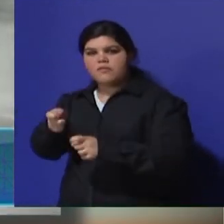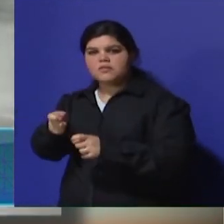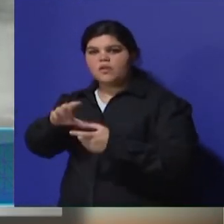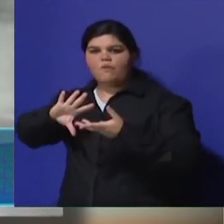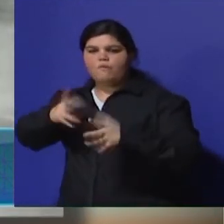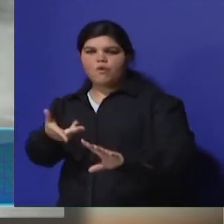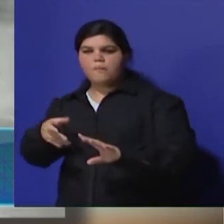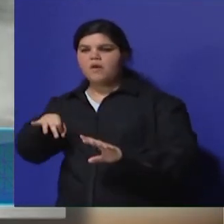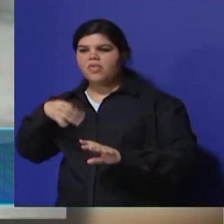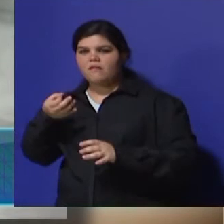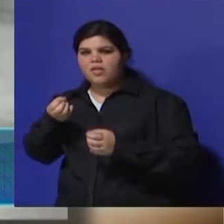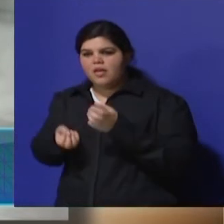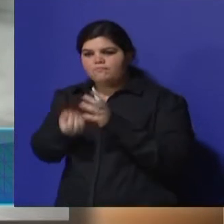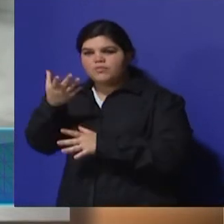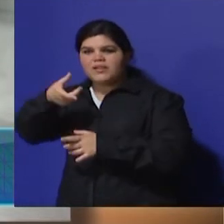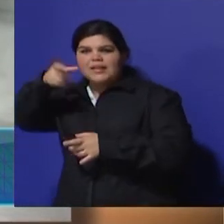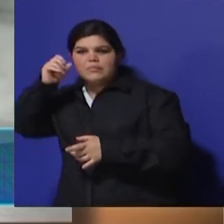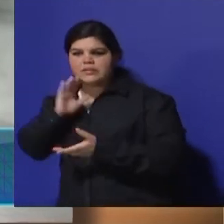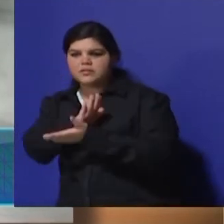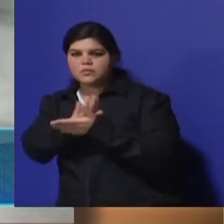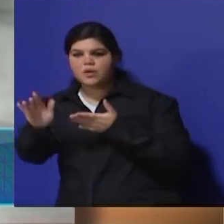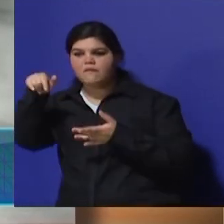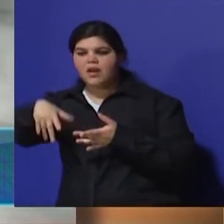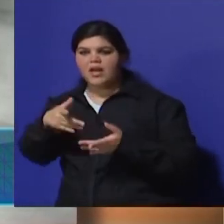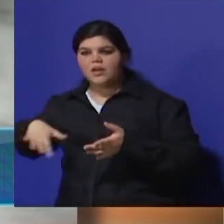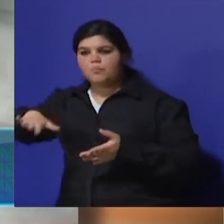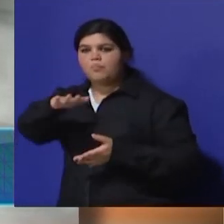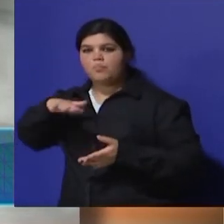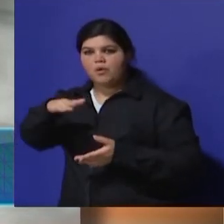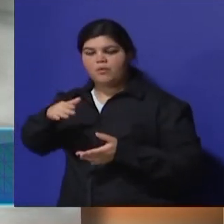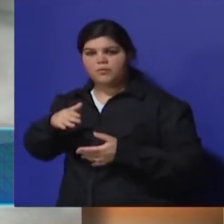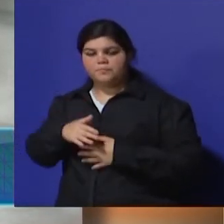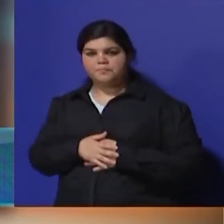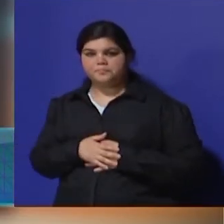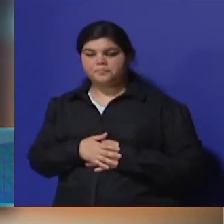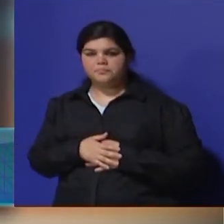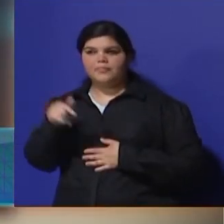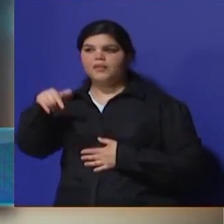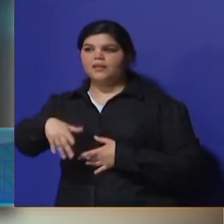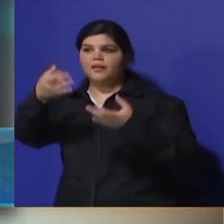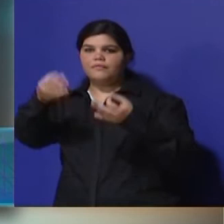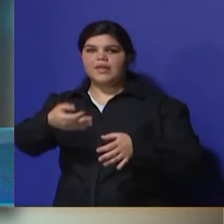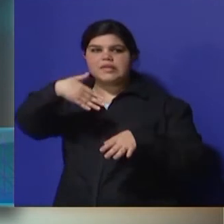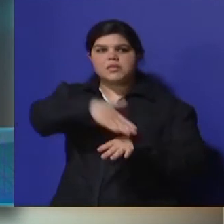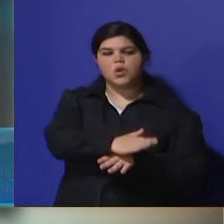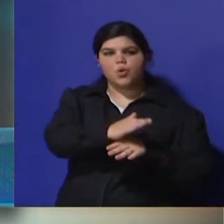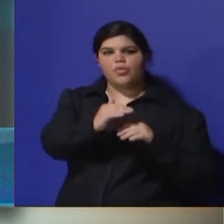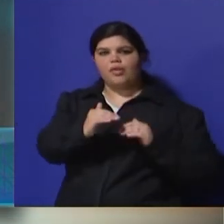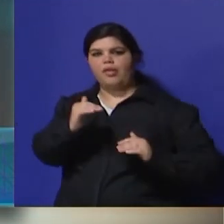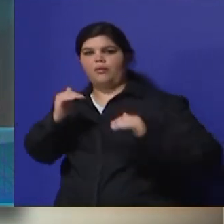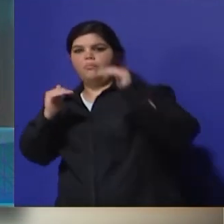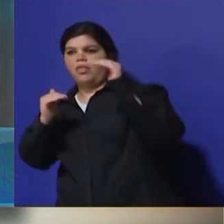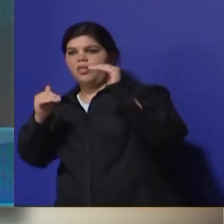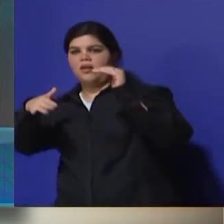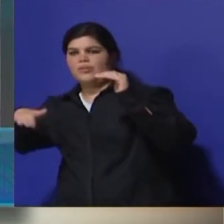vivencias nuevas que van a empezar a atravesar los protagonistas del pueblo. No tratamos acá de poner a la ciudad por encima de los